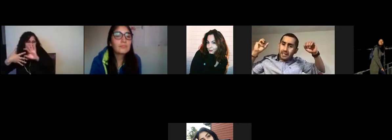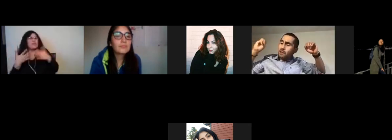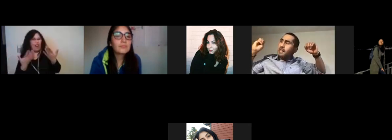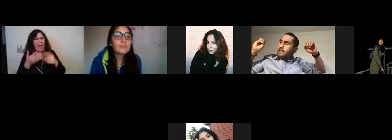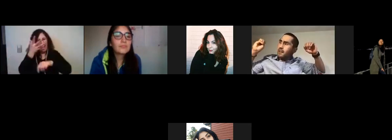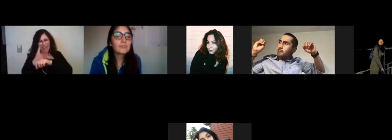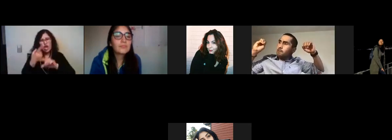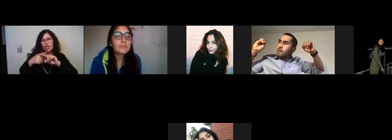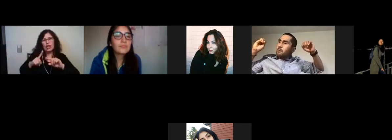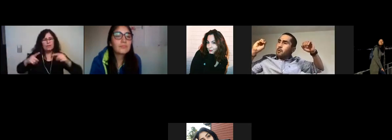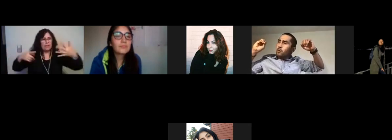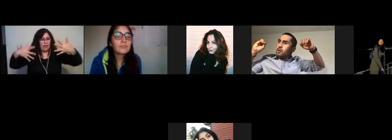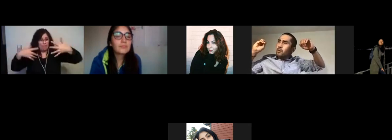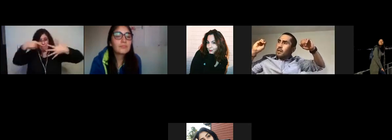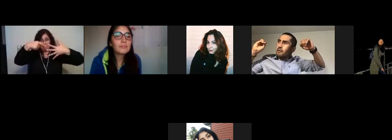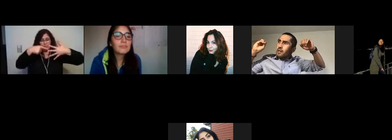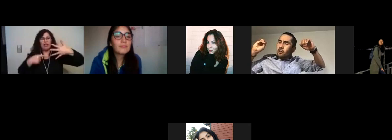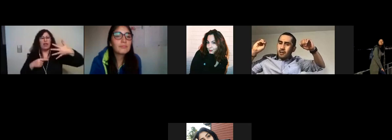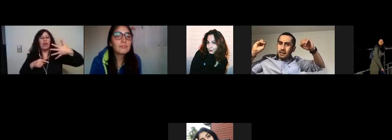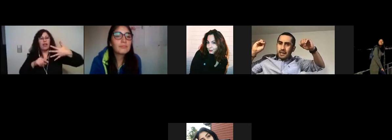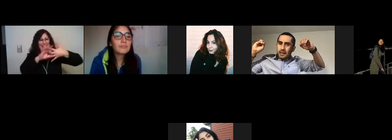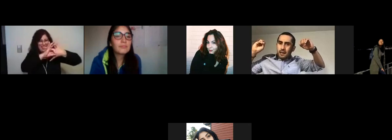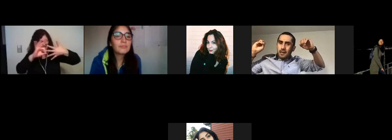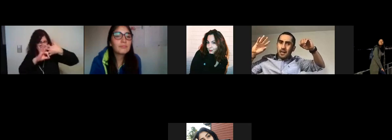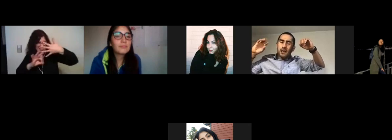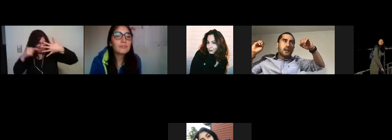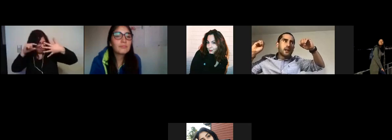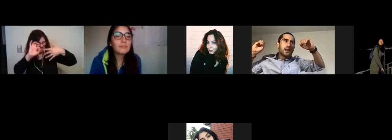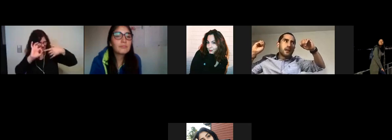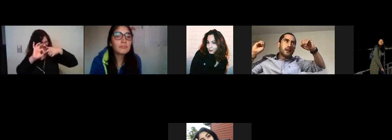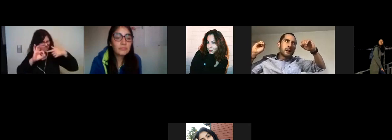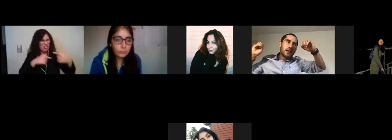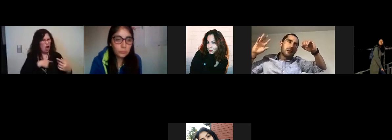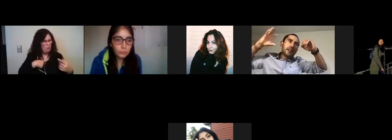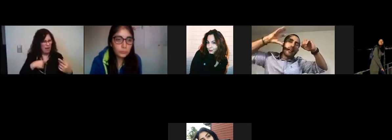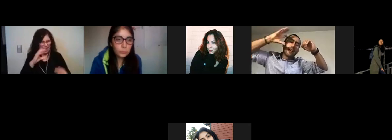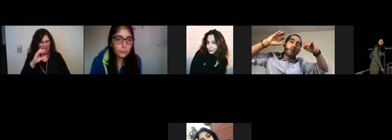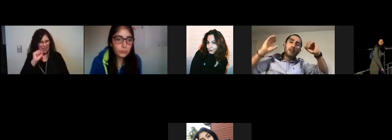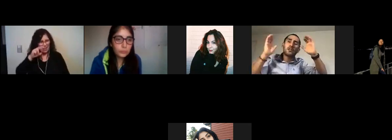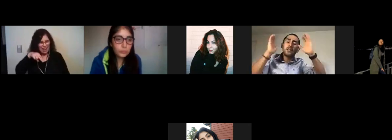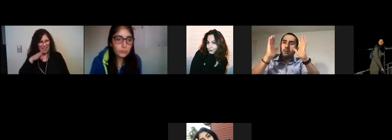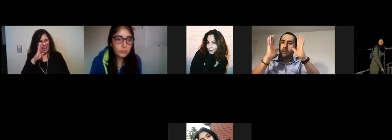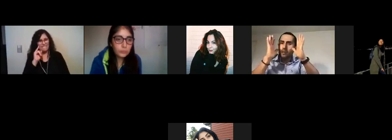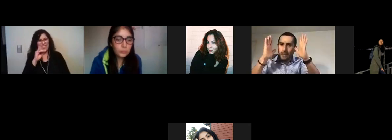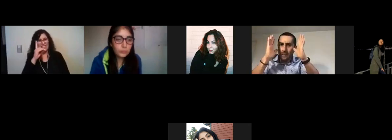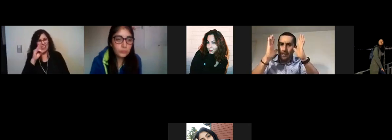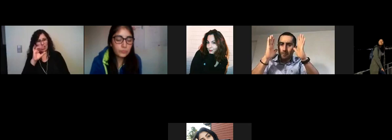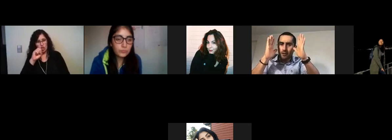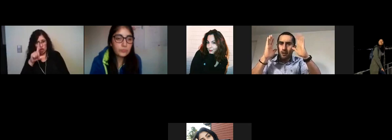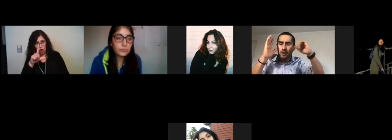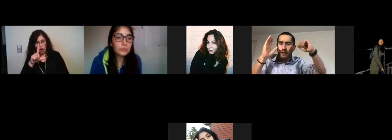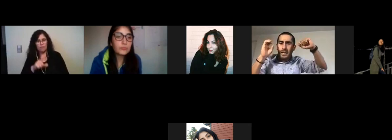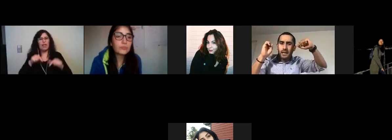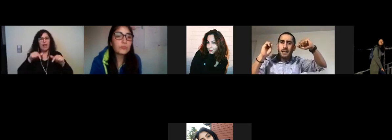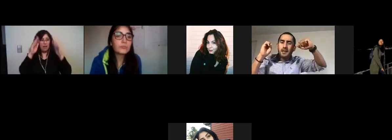presináptica ya produce un cannabidiol ya que libera al espacio sináptico, ya este